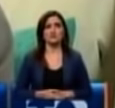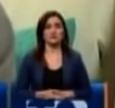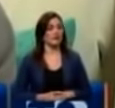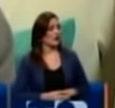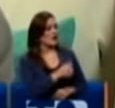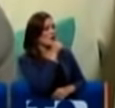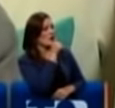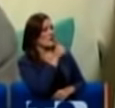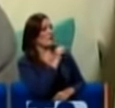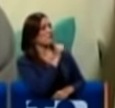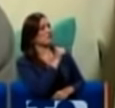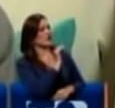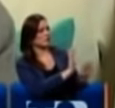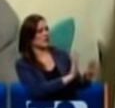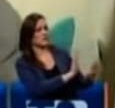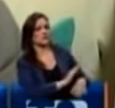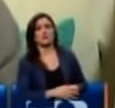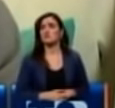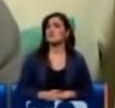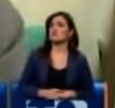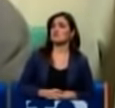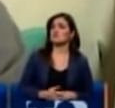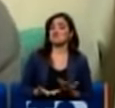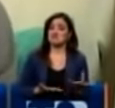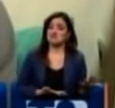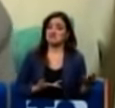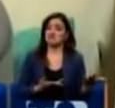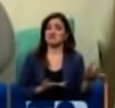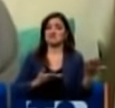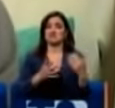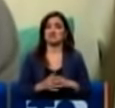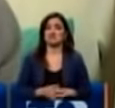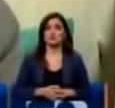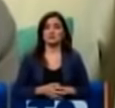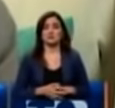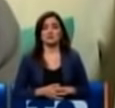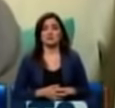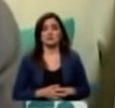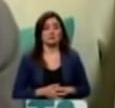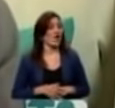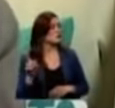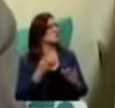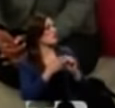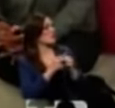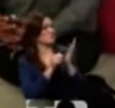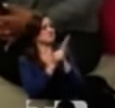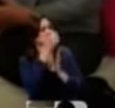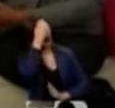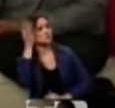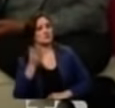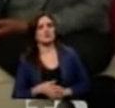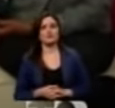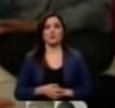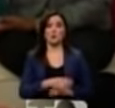claves primero, o sea, que faltaban las claves, que no llegaban las claves y que eso era problema del... Tenía que venir del ministerio. Luego de